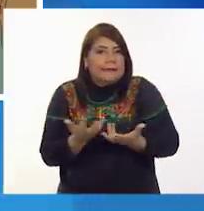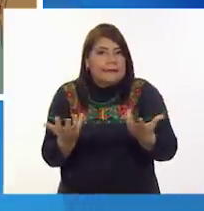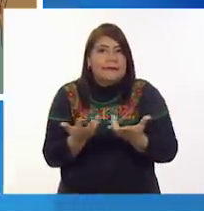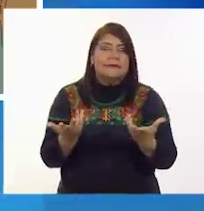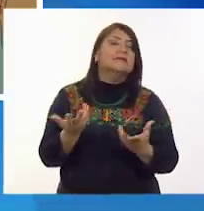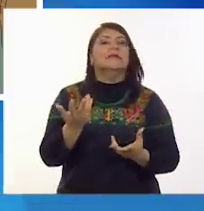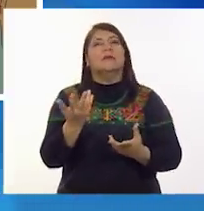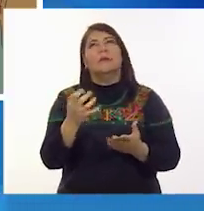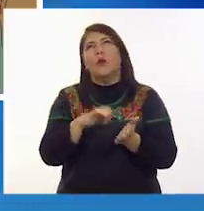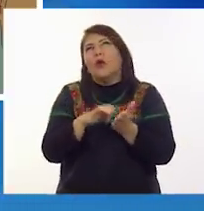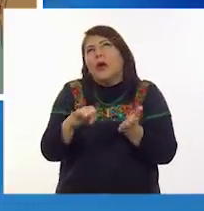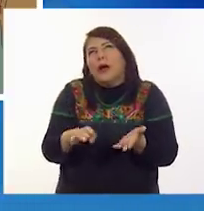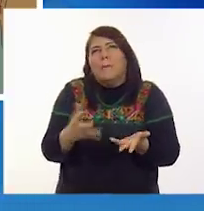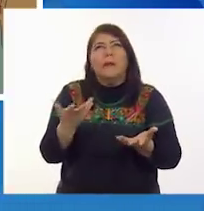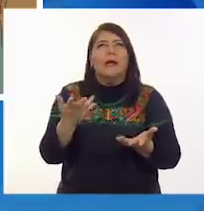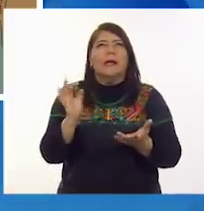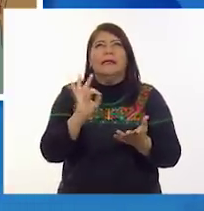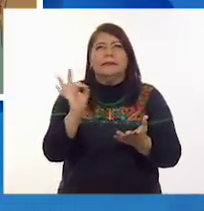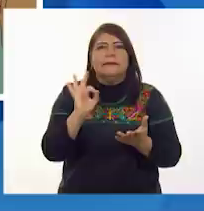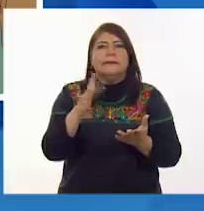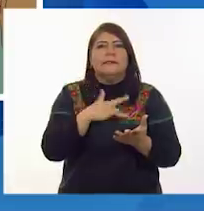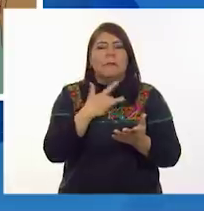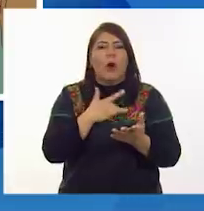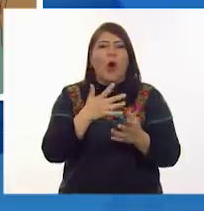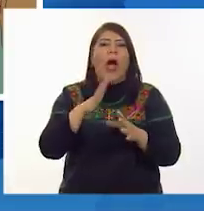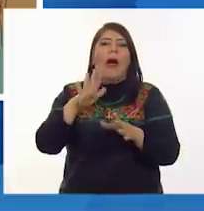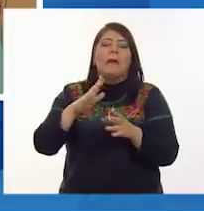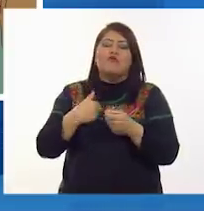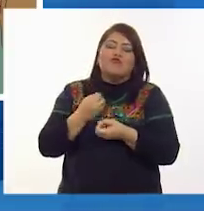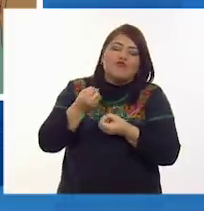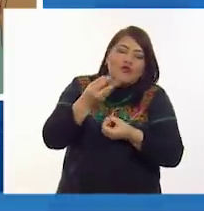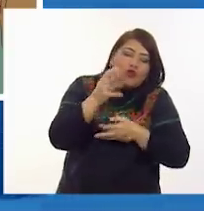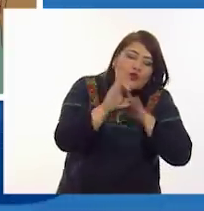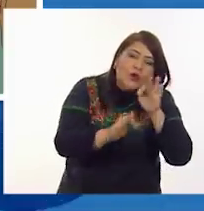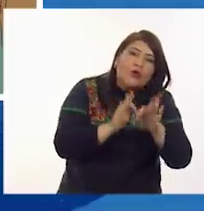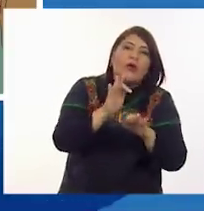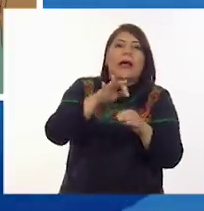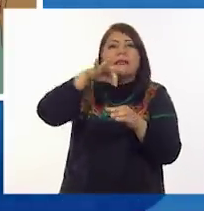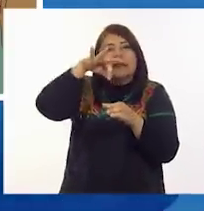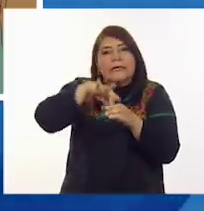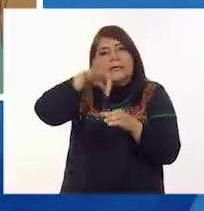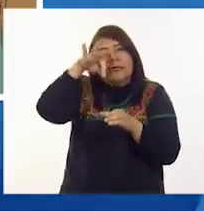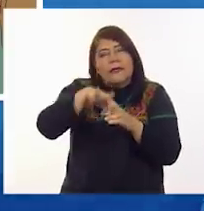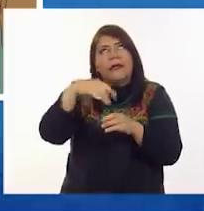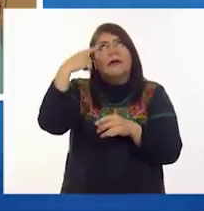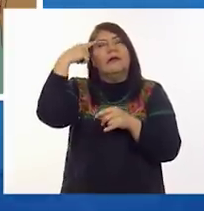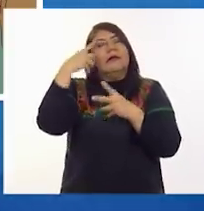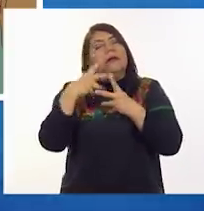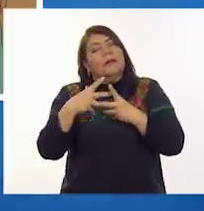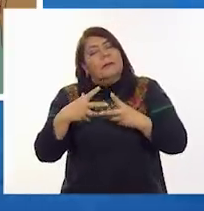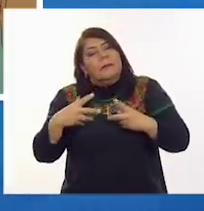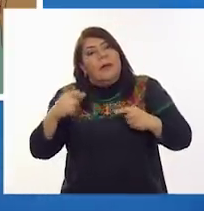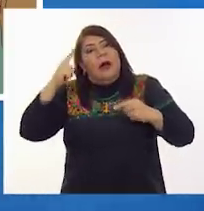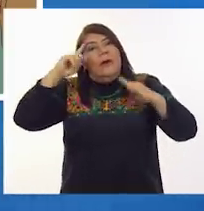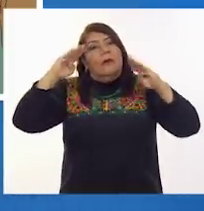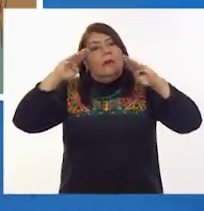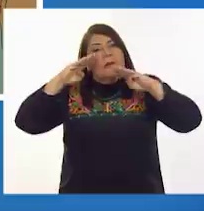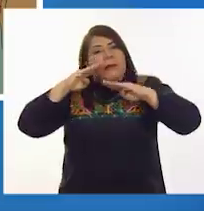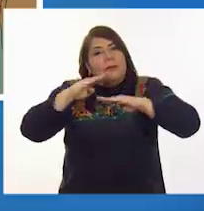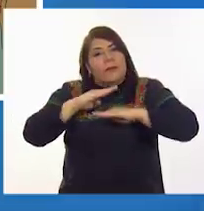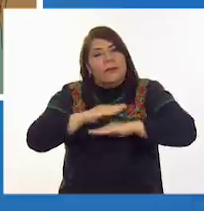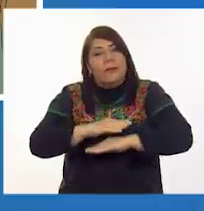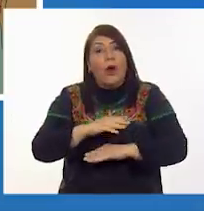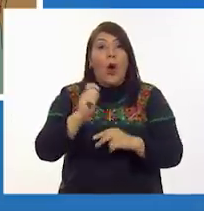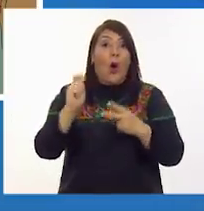Como preparándonos un tecito para tranquilizarnos, dándonos un tiempo, un espacio para pensar, o